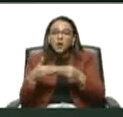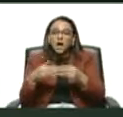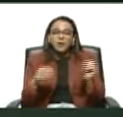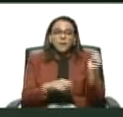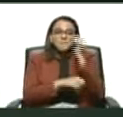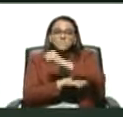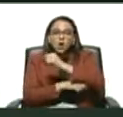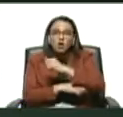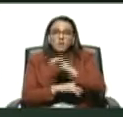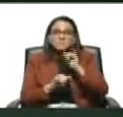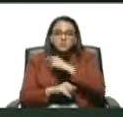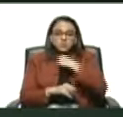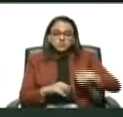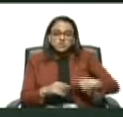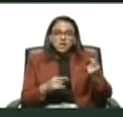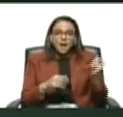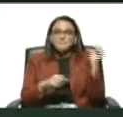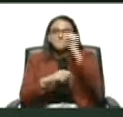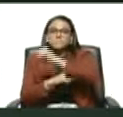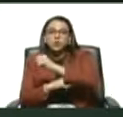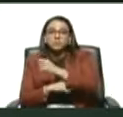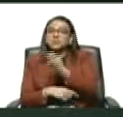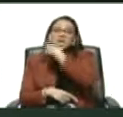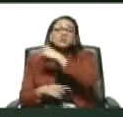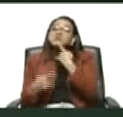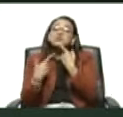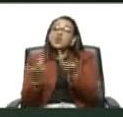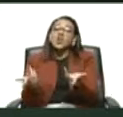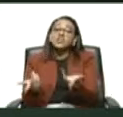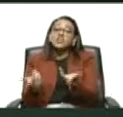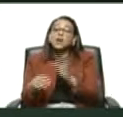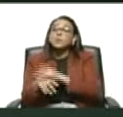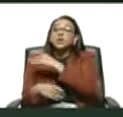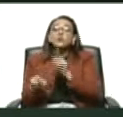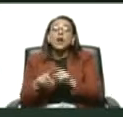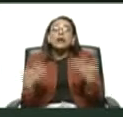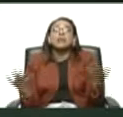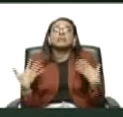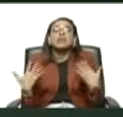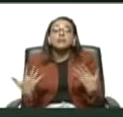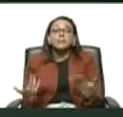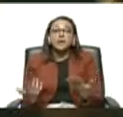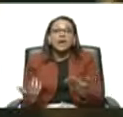por eso la desesperación del norte global, que lo que busca es justamente